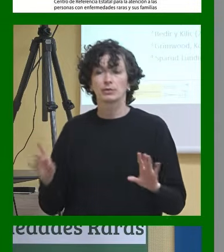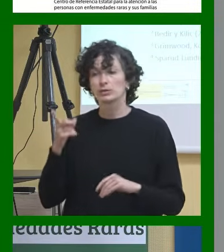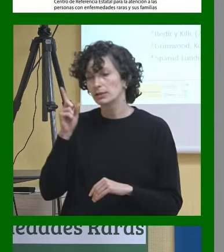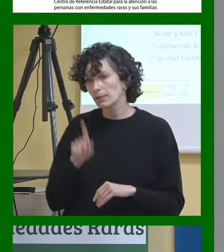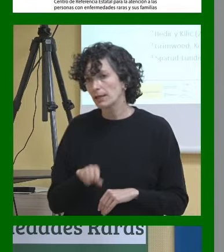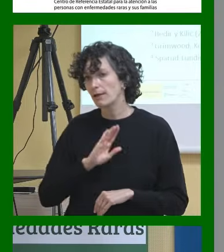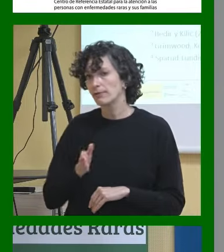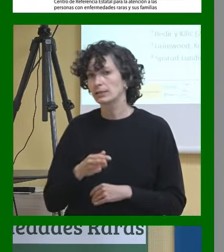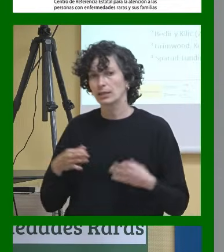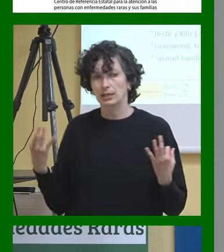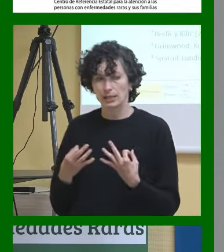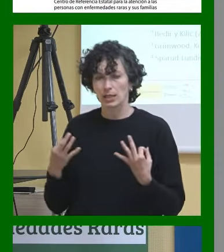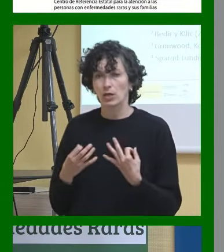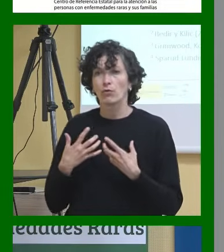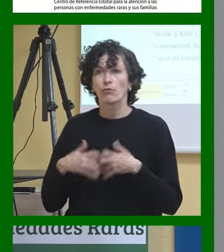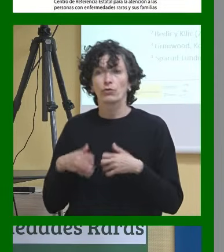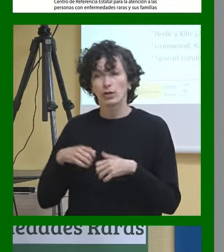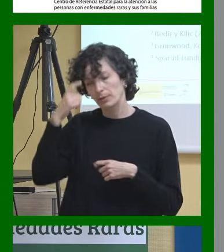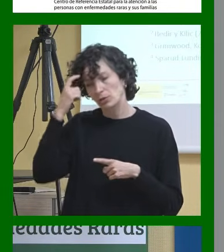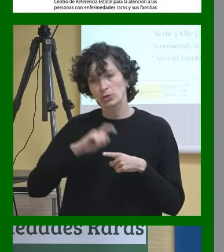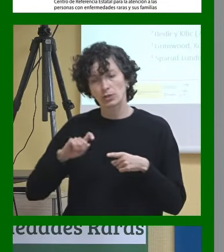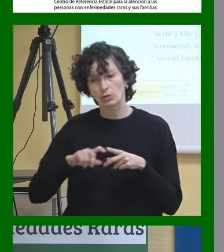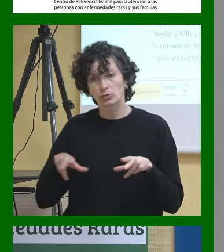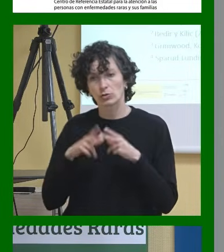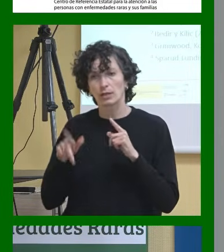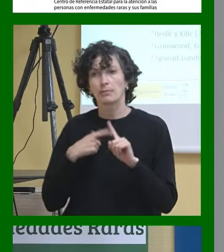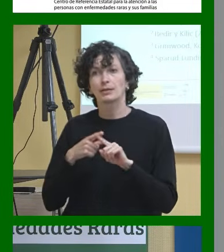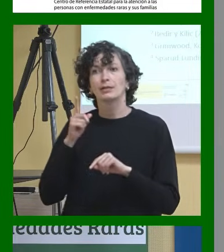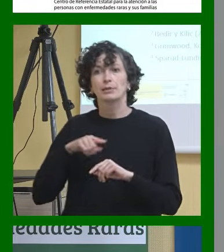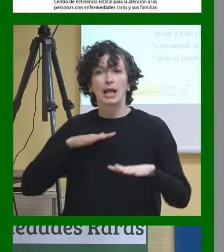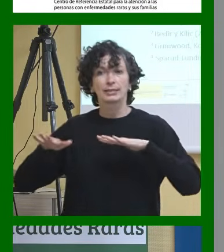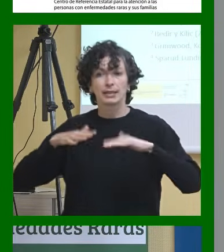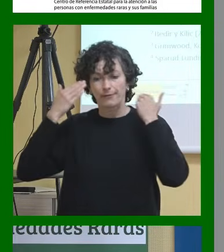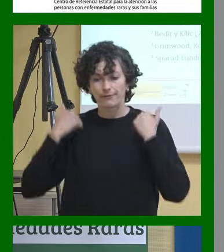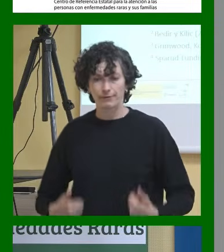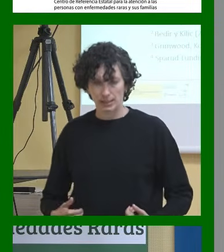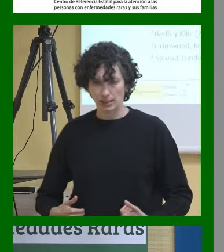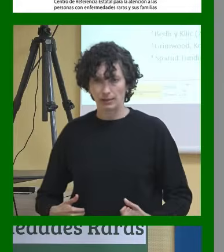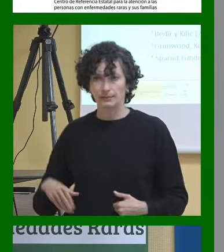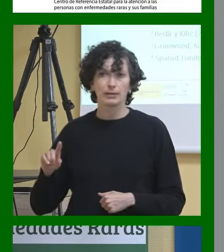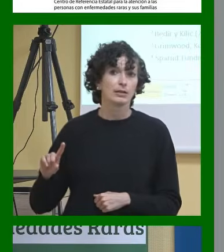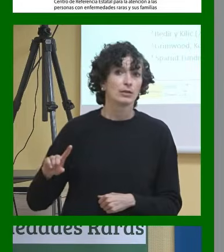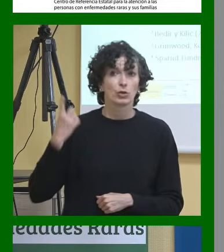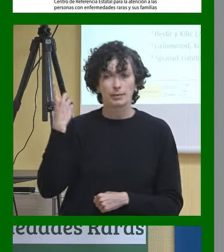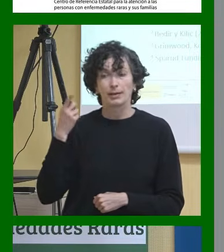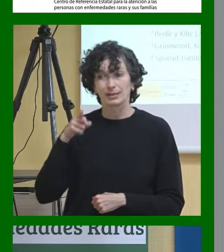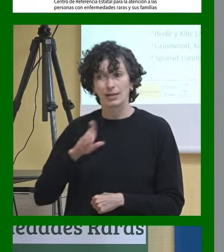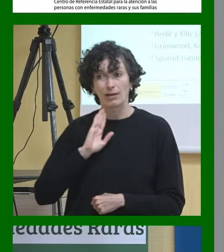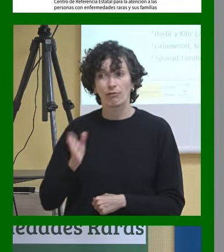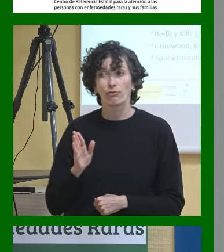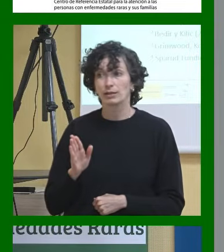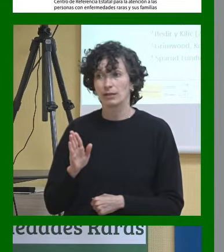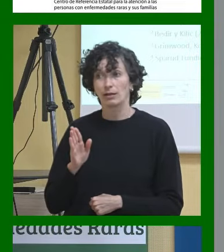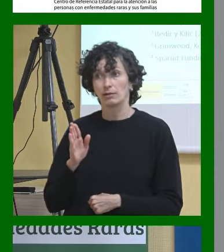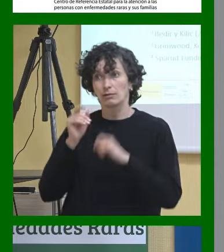también afecta al funcionamiento psicosocial y a la actividad física. Y donde más se ha visto esta afectación